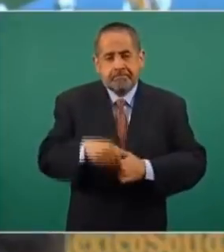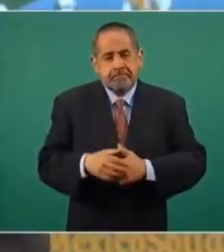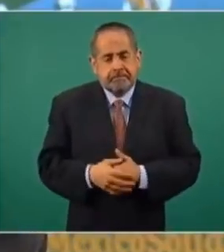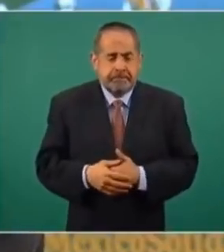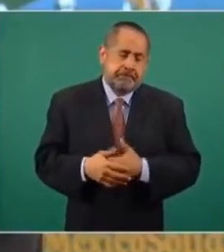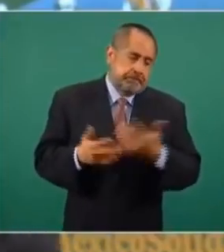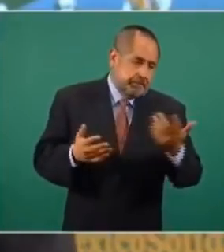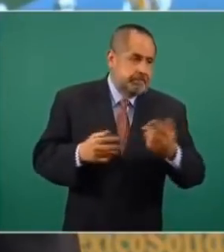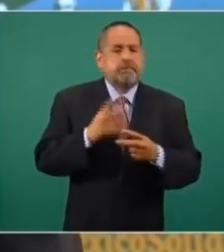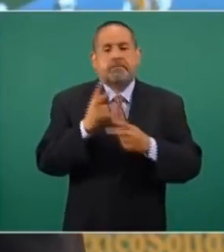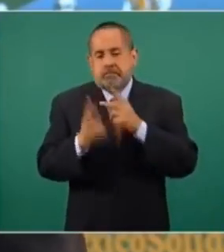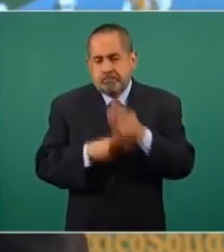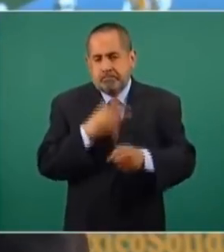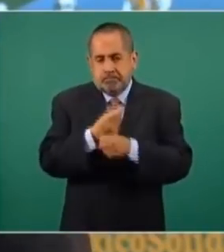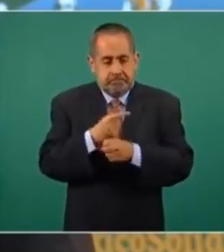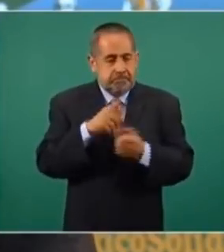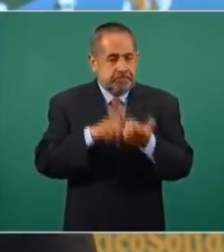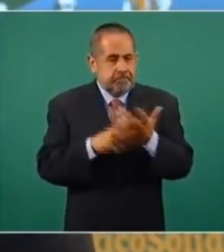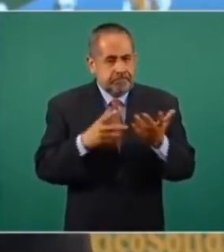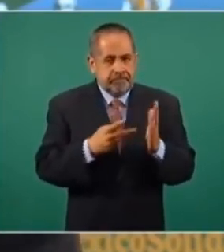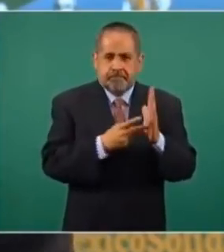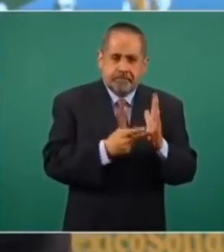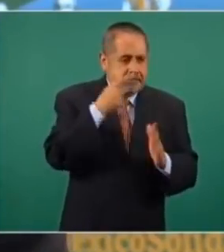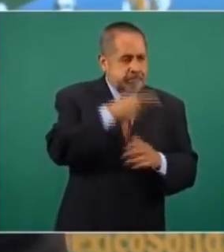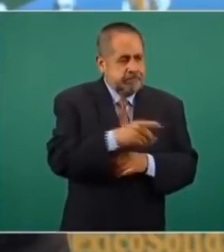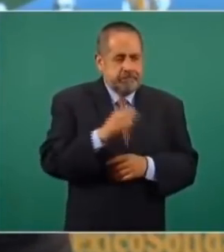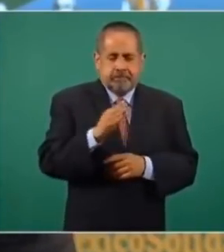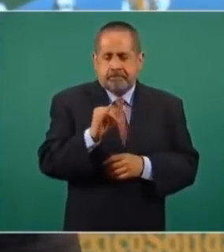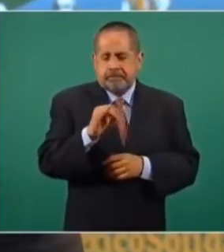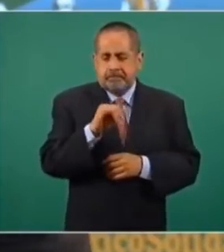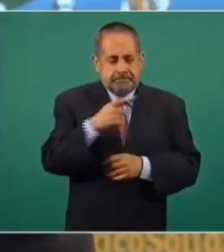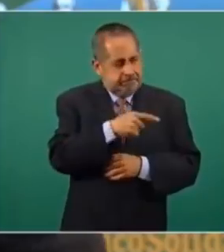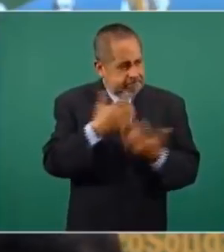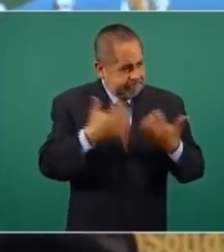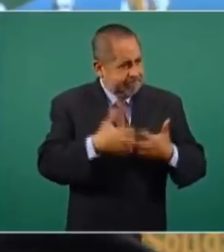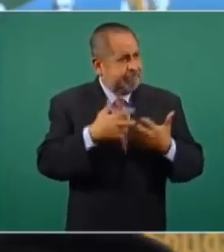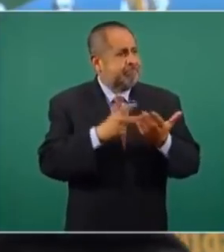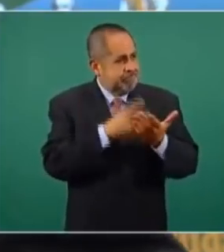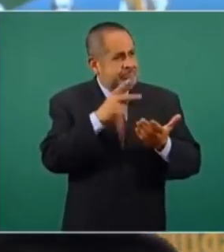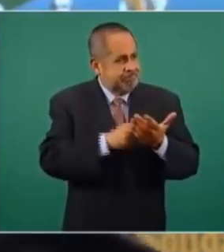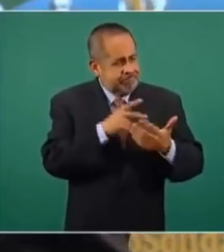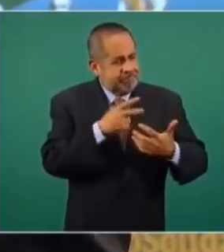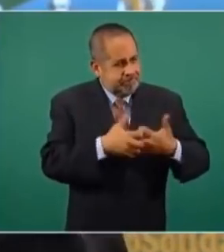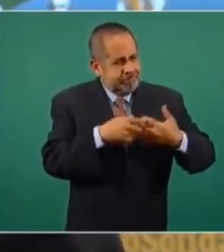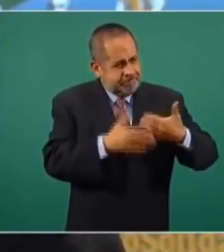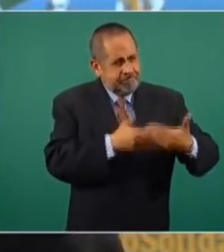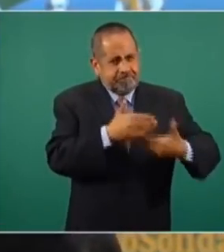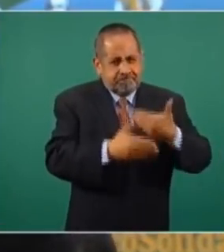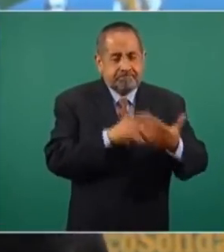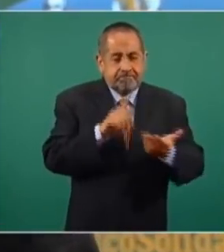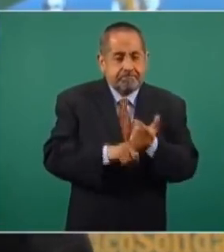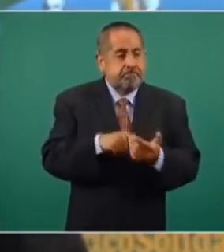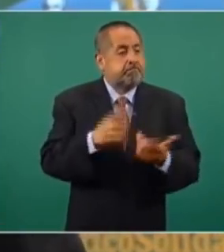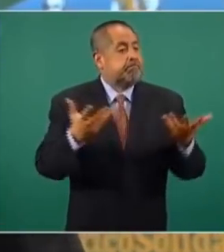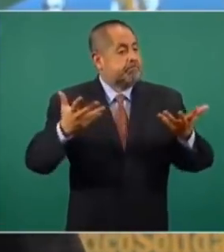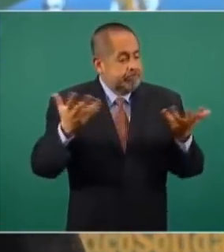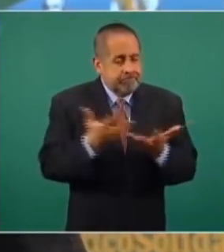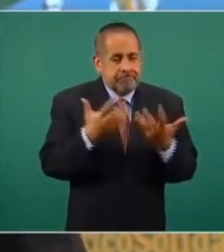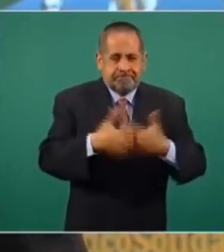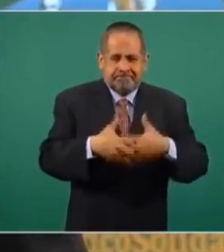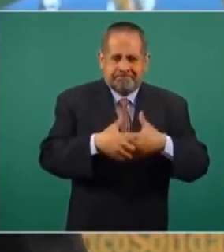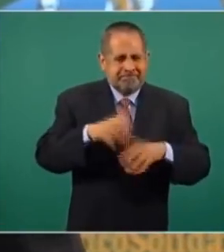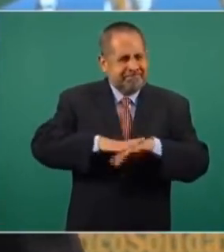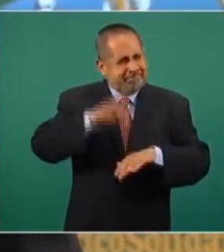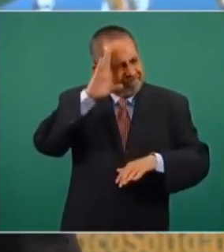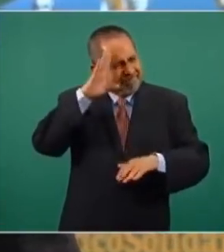¿Ahora qué se va a hacer? Recuperar a Birmex para que se encargue de envasado y posteriormente producción a gran